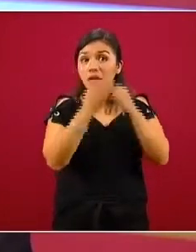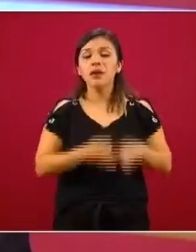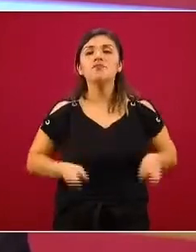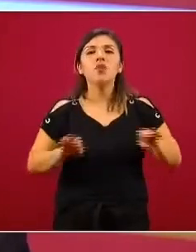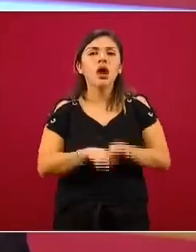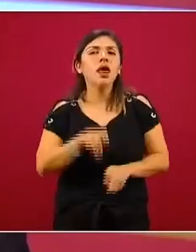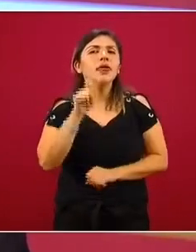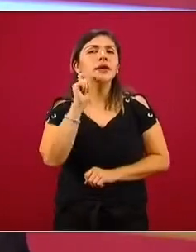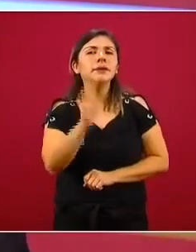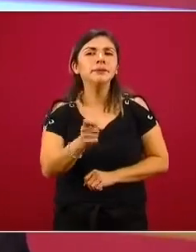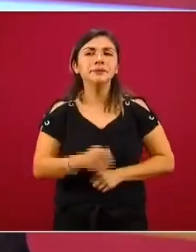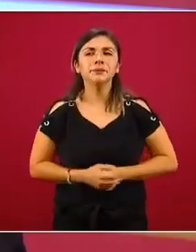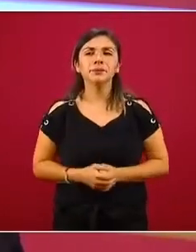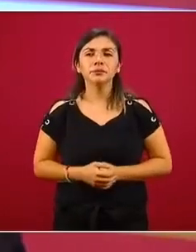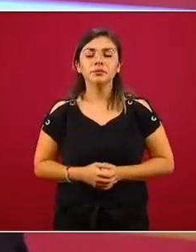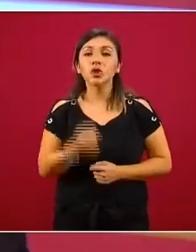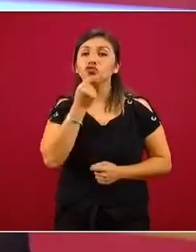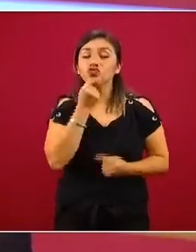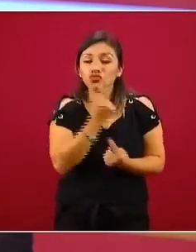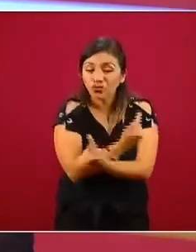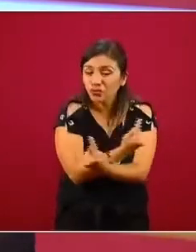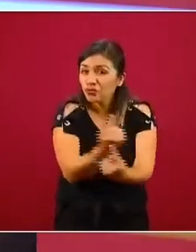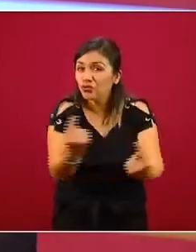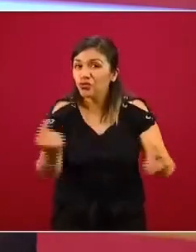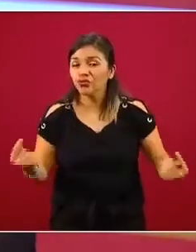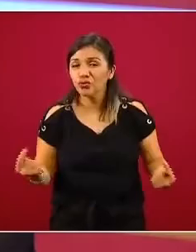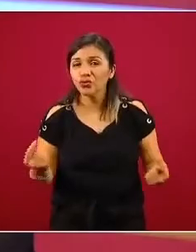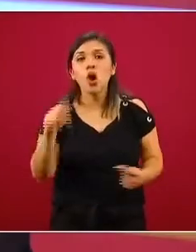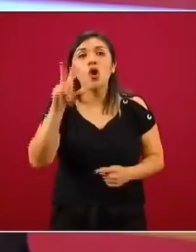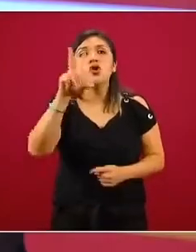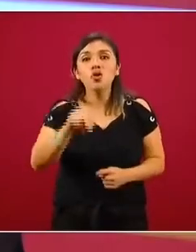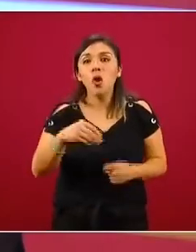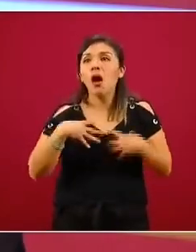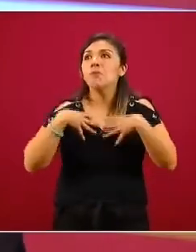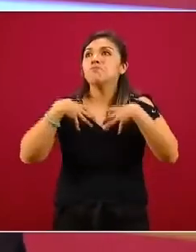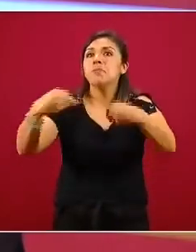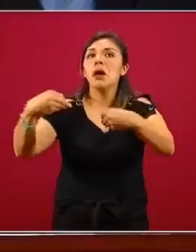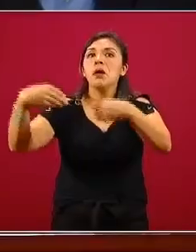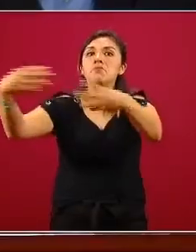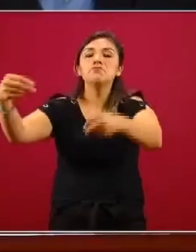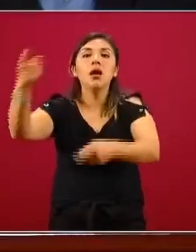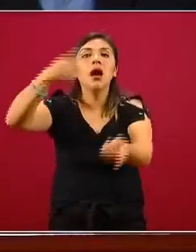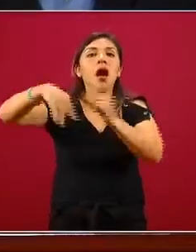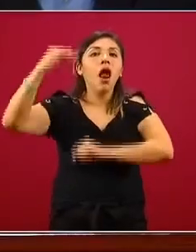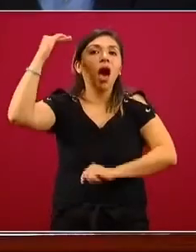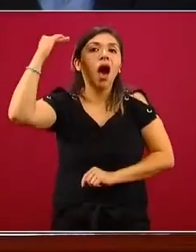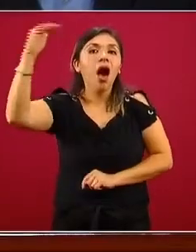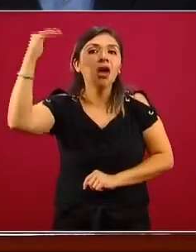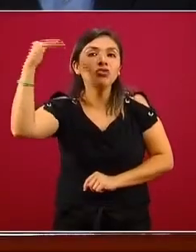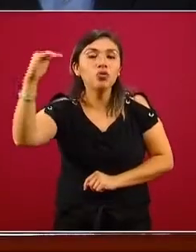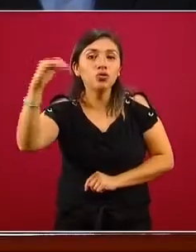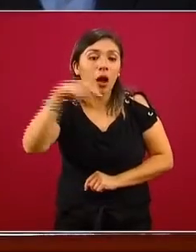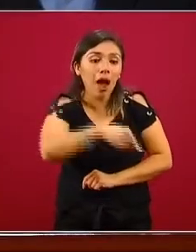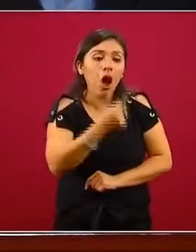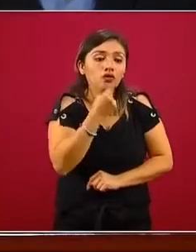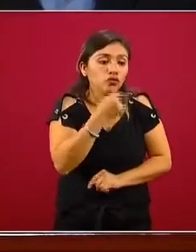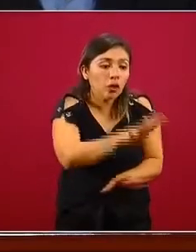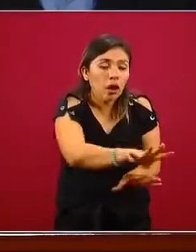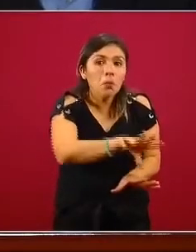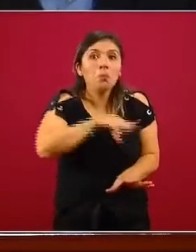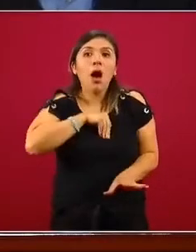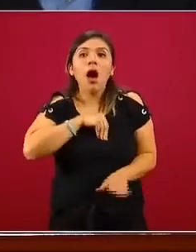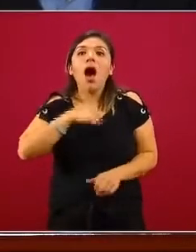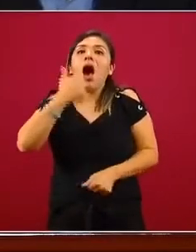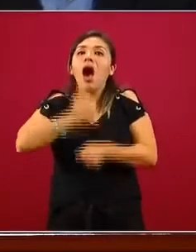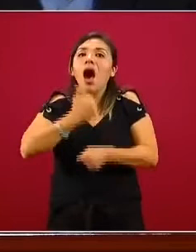es que la niñez no contagie a la adultez mayor, es decir, niños y niñas no contagien a los